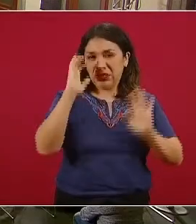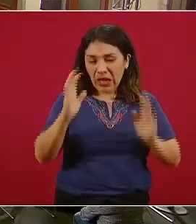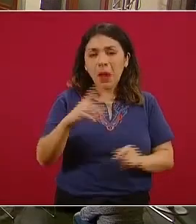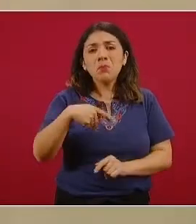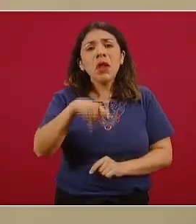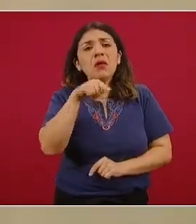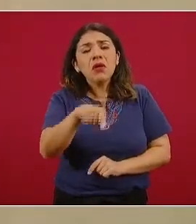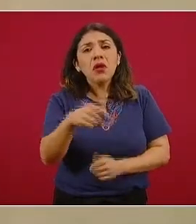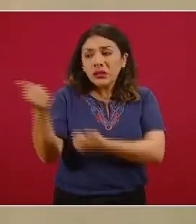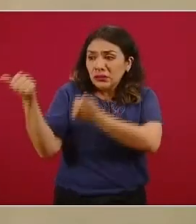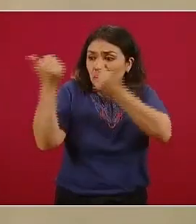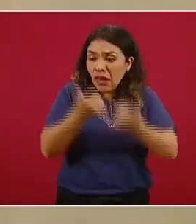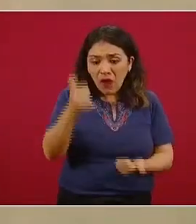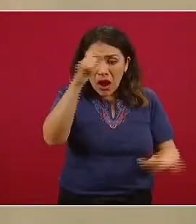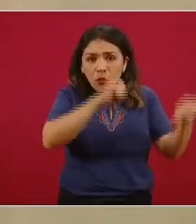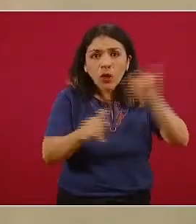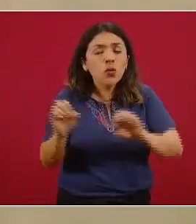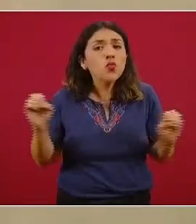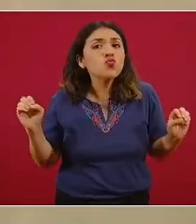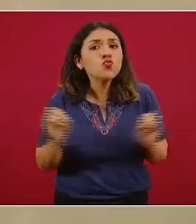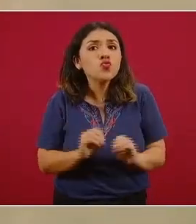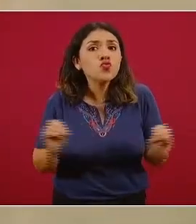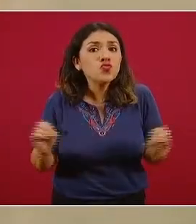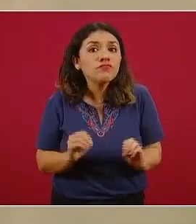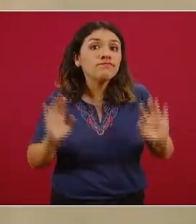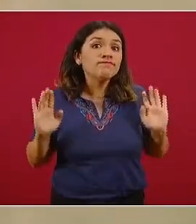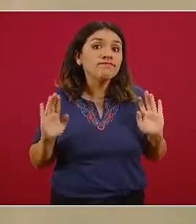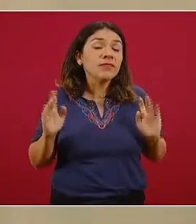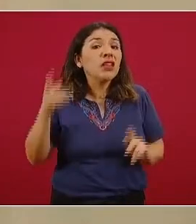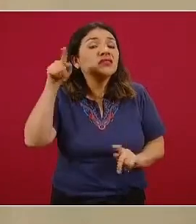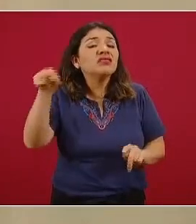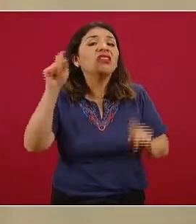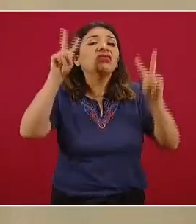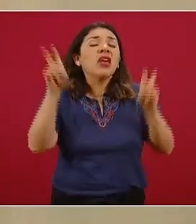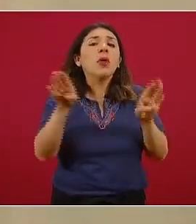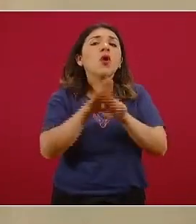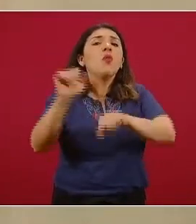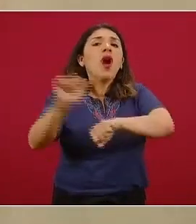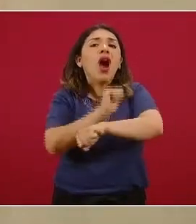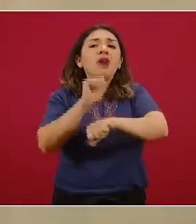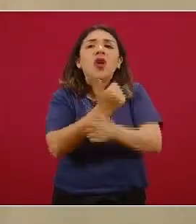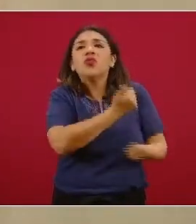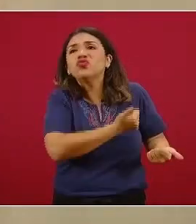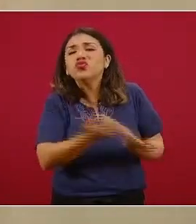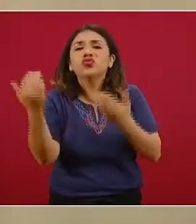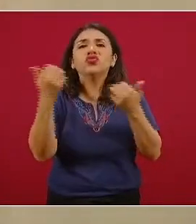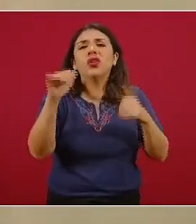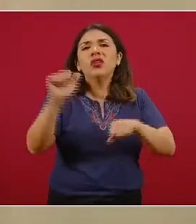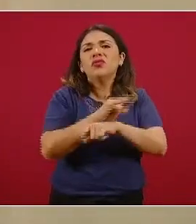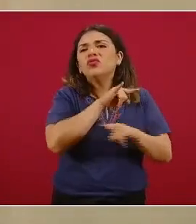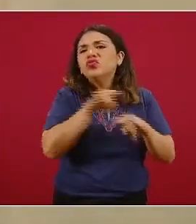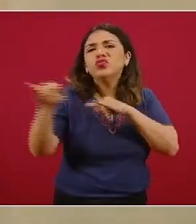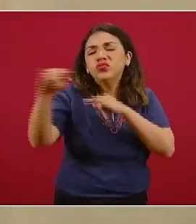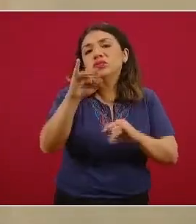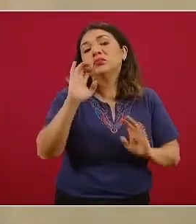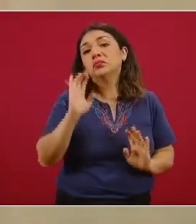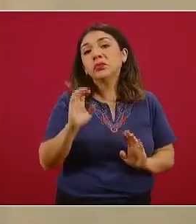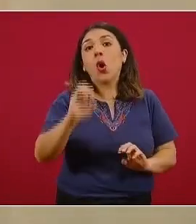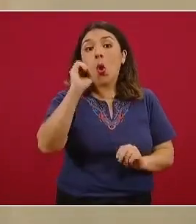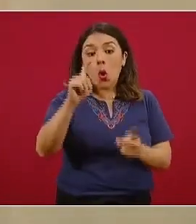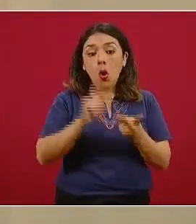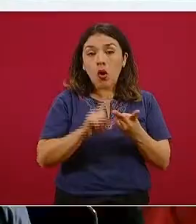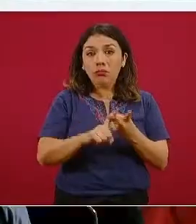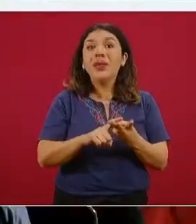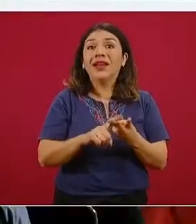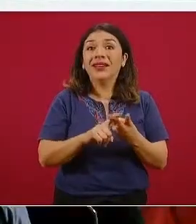esta muestra nunca llegó a un laboratorio, y esto es un tema de logística, lógicamente, de el envío de muestras. O la muestra